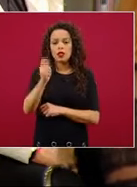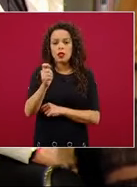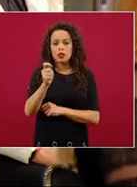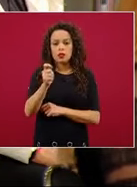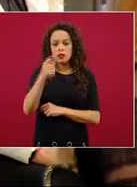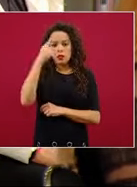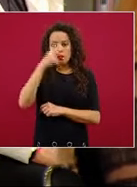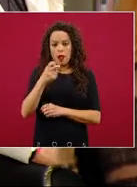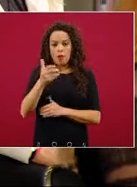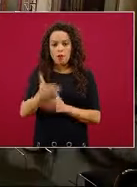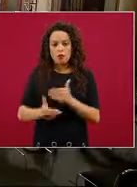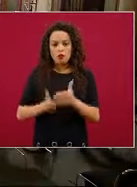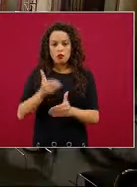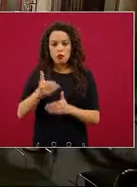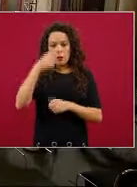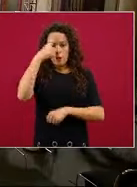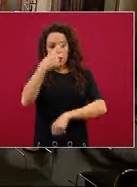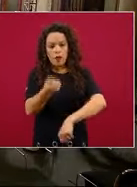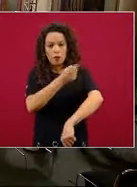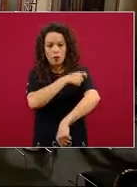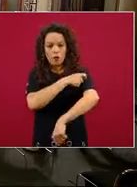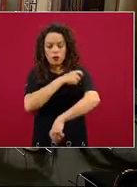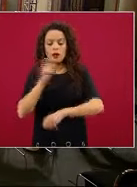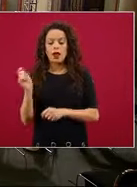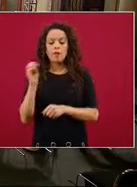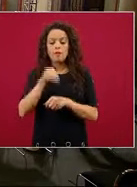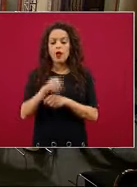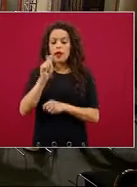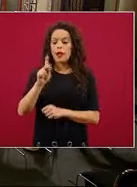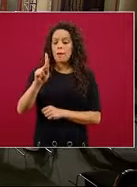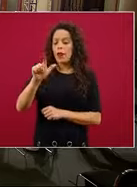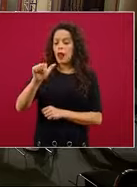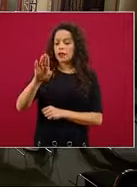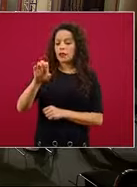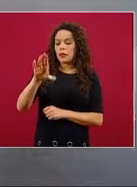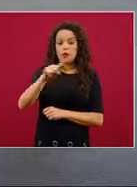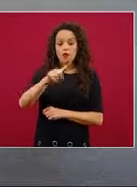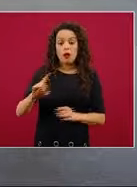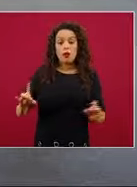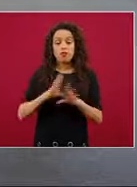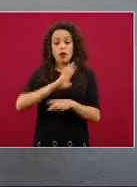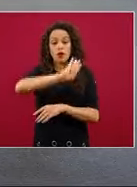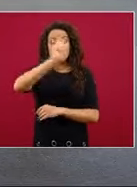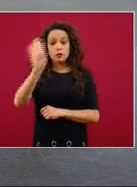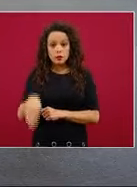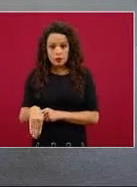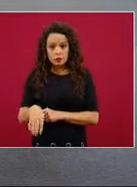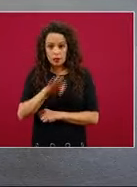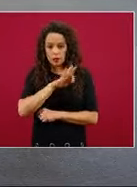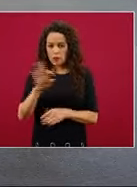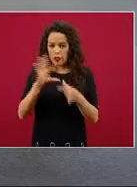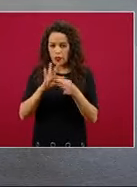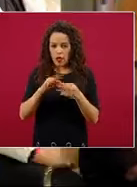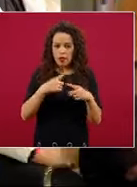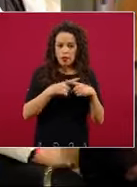este proceso de la vacuna, ¿no? Entonces, si nos puede explicar qué diferencia hay entre el placebo y